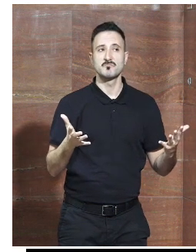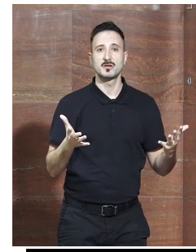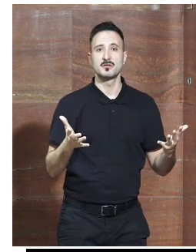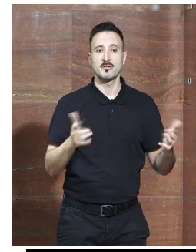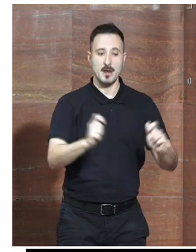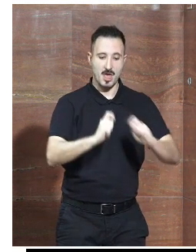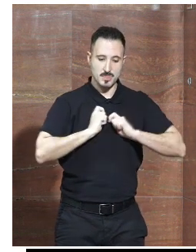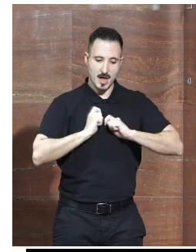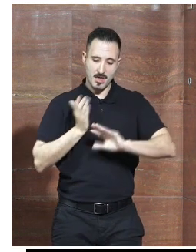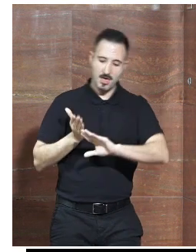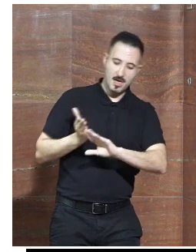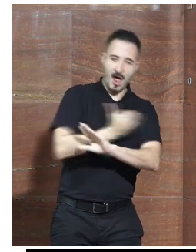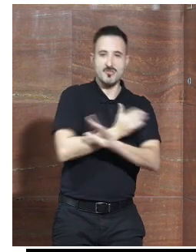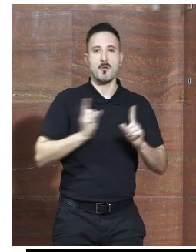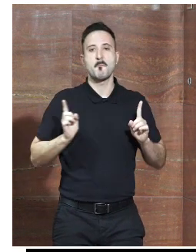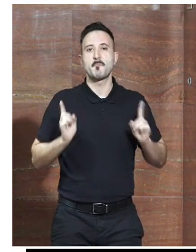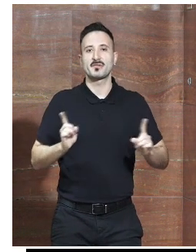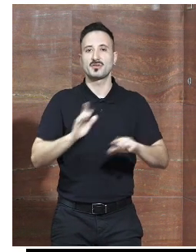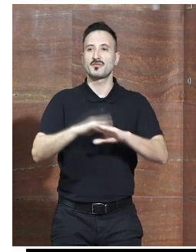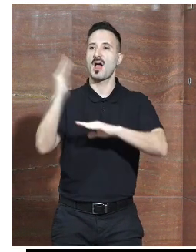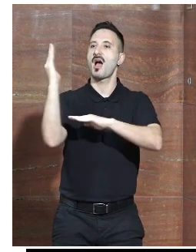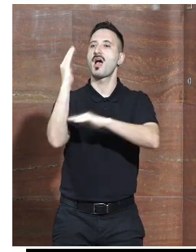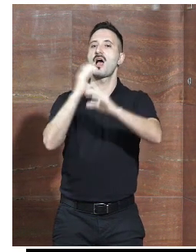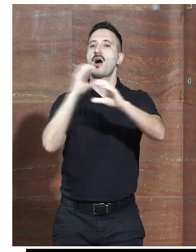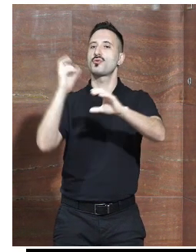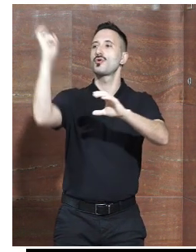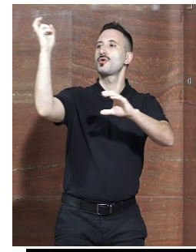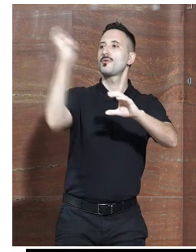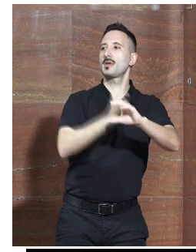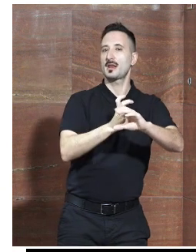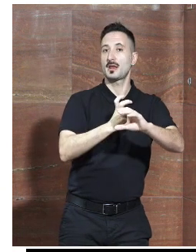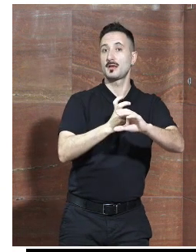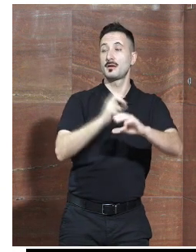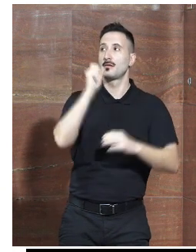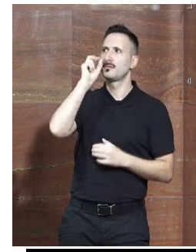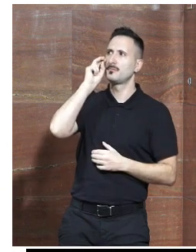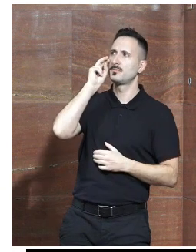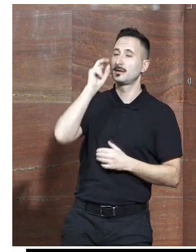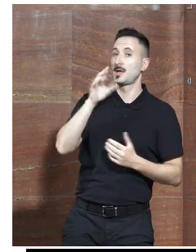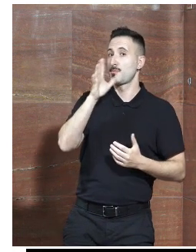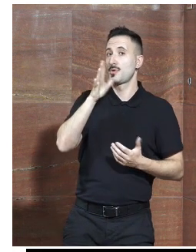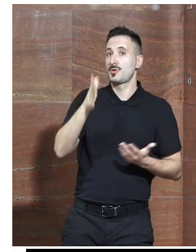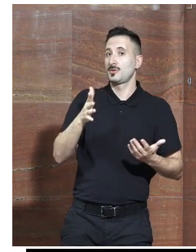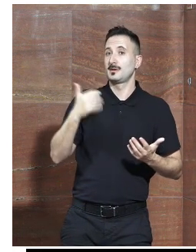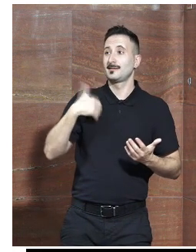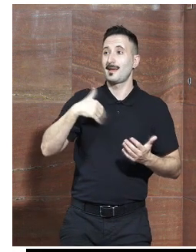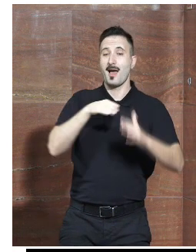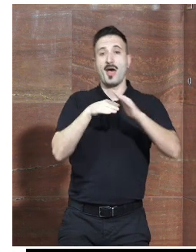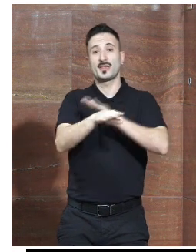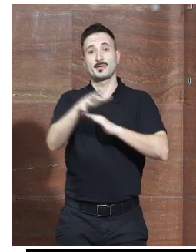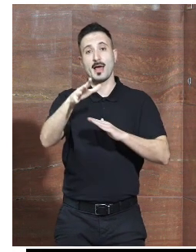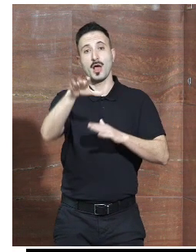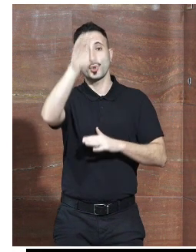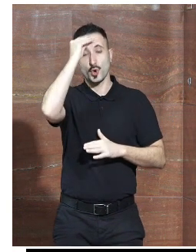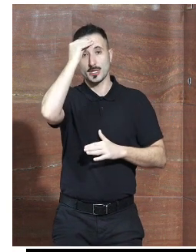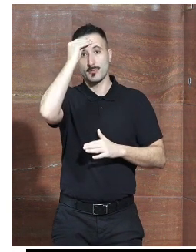te anticipe que viene un autobús y el autobús tal. Resulta que eso, claro, cuando lo hemos ligado con accesibilidad cognitiva, pues